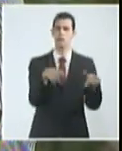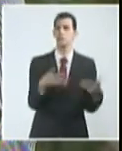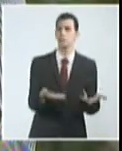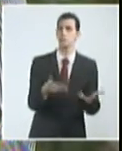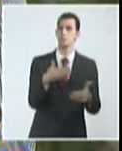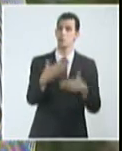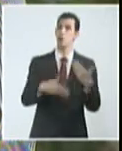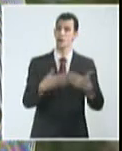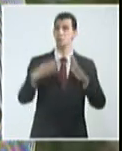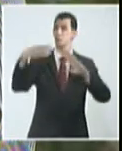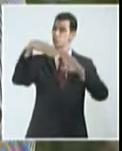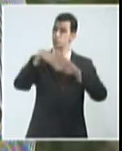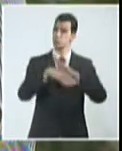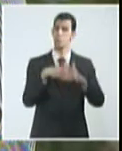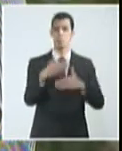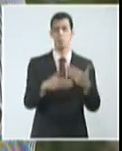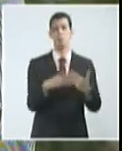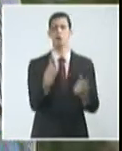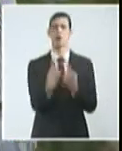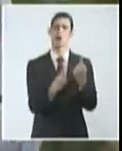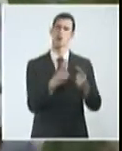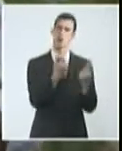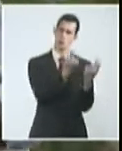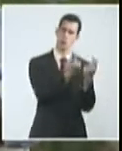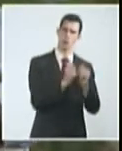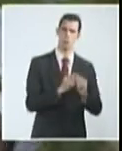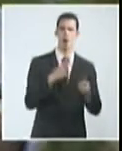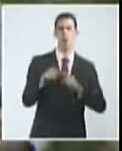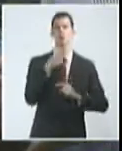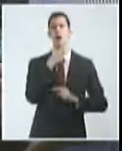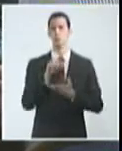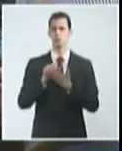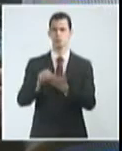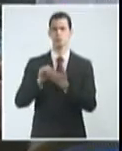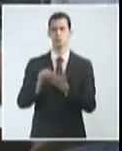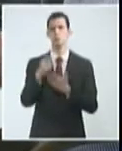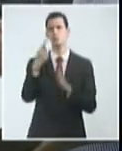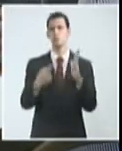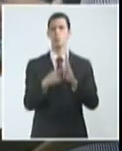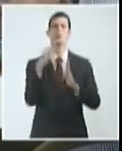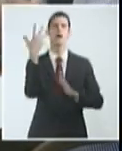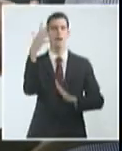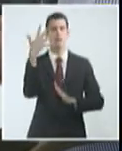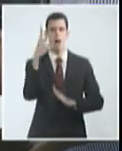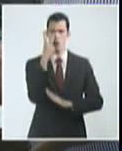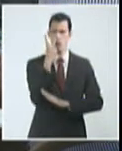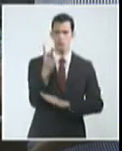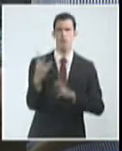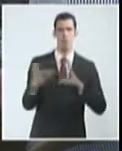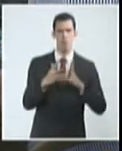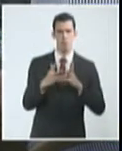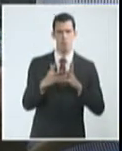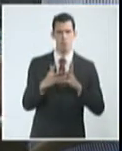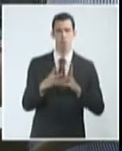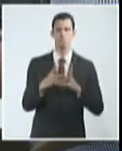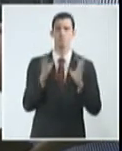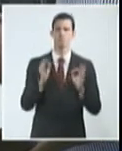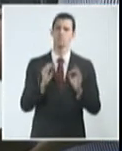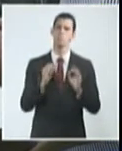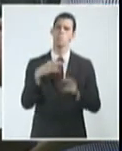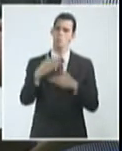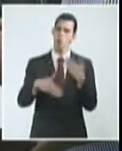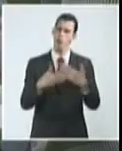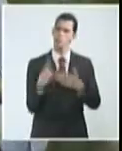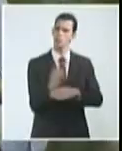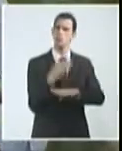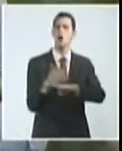procesos de servicios, y entre ellos el turismo. En esas condiciones excepcionales por las que